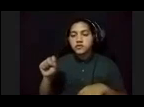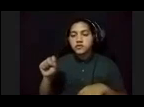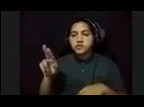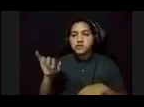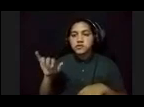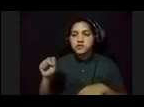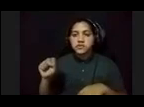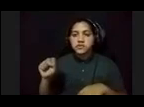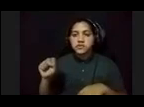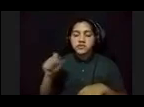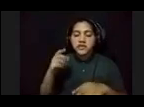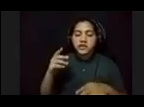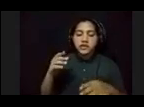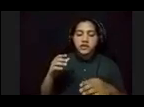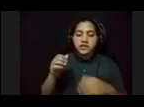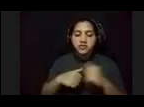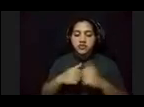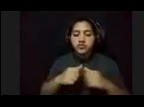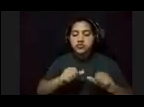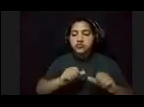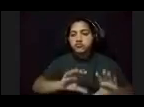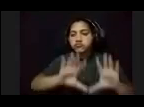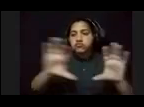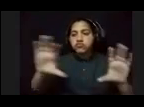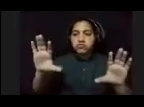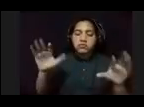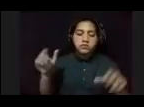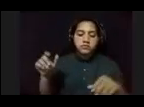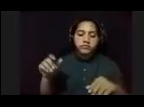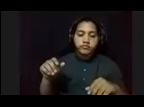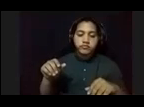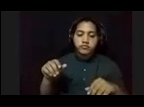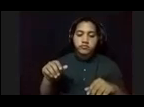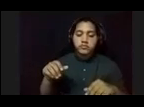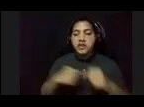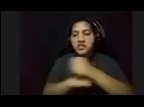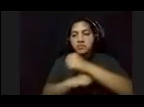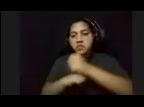se refiere al Rebellín de la Perla, al pequeño fuerte.